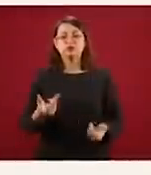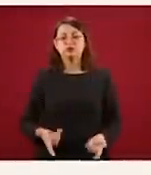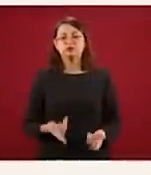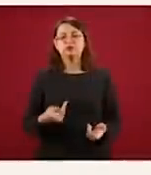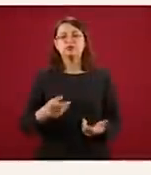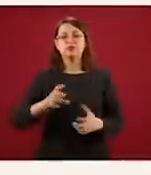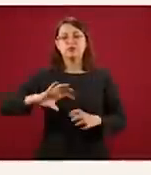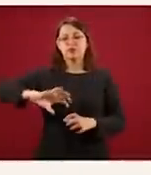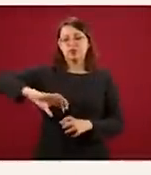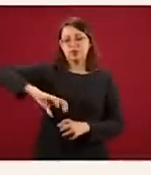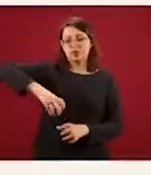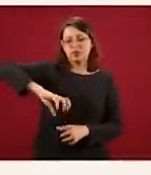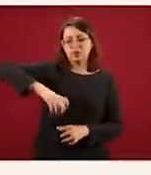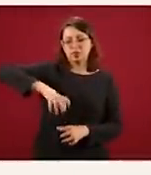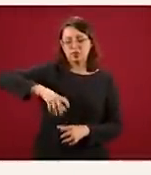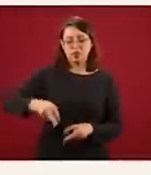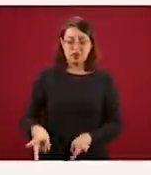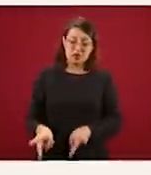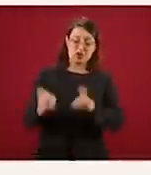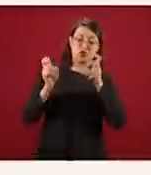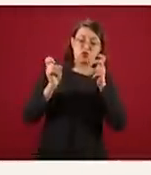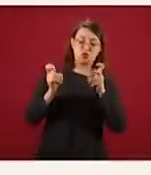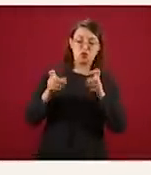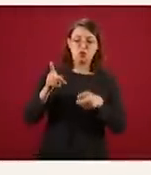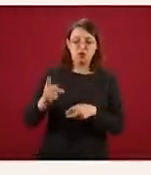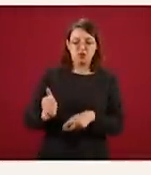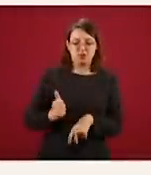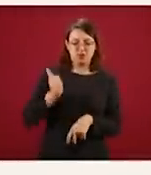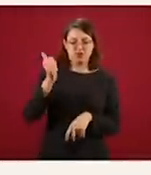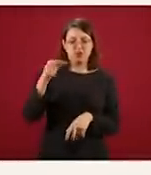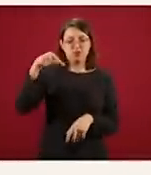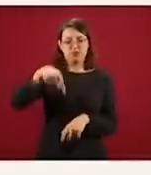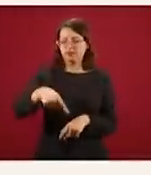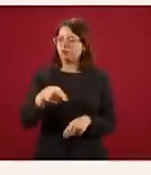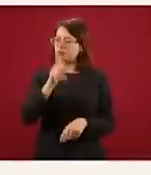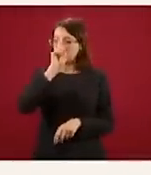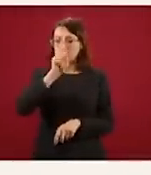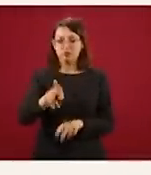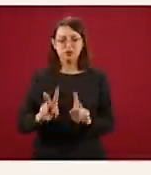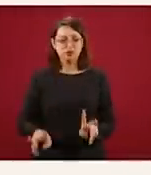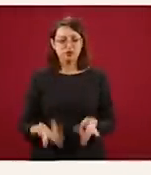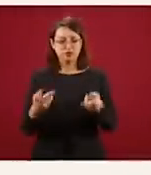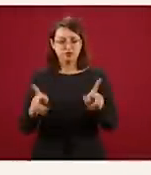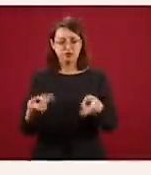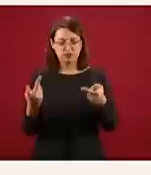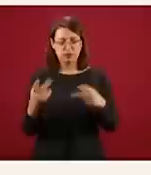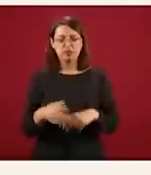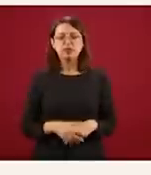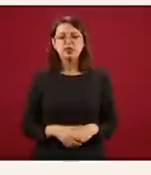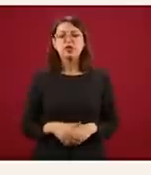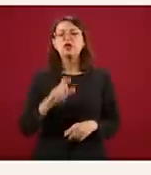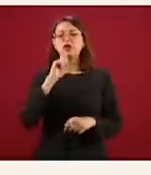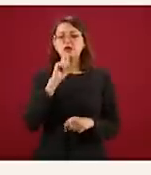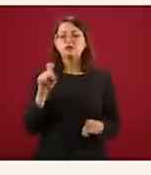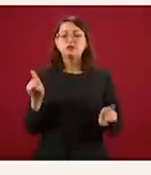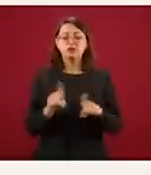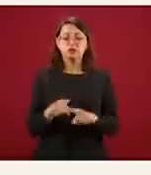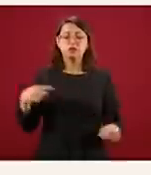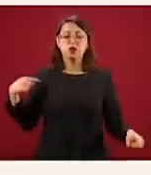válvulas utilizadas para las tomas clandestinas. Se va a instalar durante este